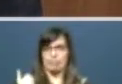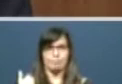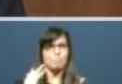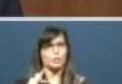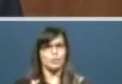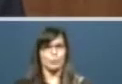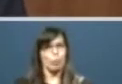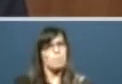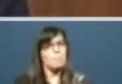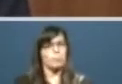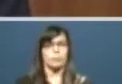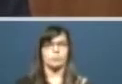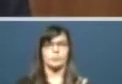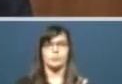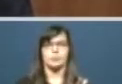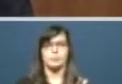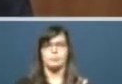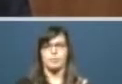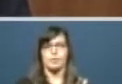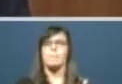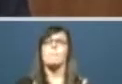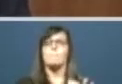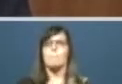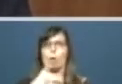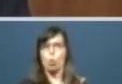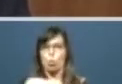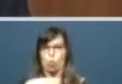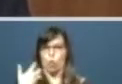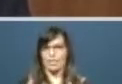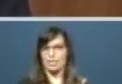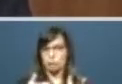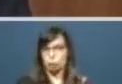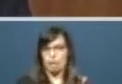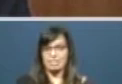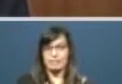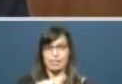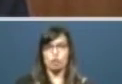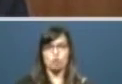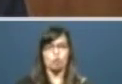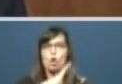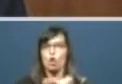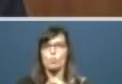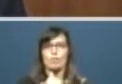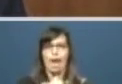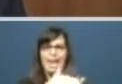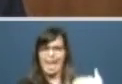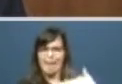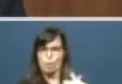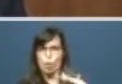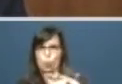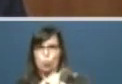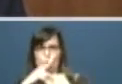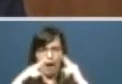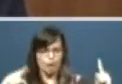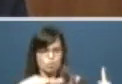positivos los de producción industrial que nos sitúan como la comunidad con una mejor evolución de la misma los primeros cuatro meses de